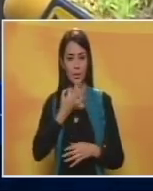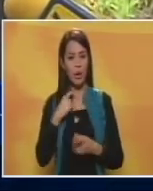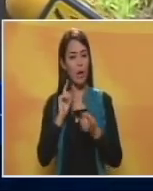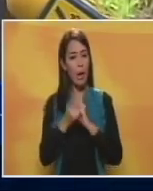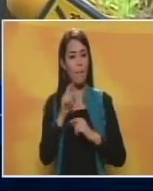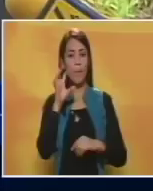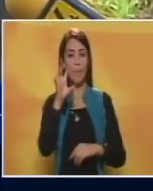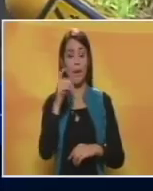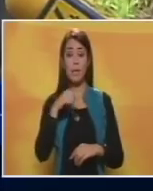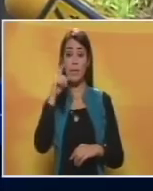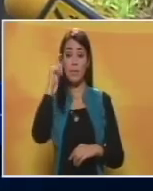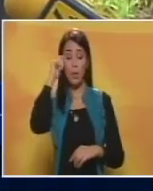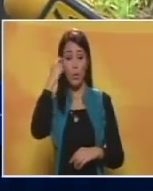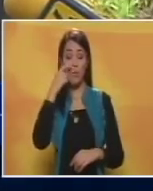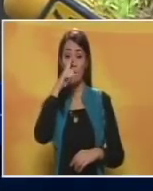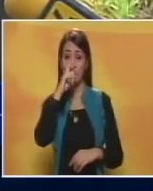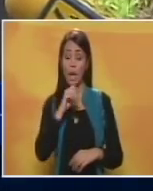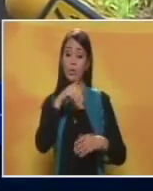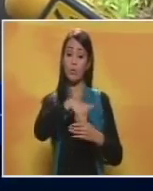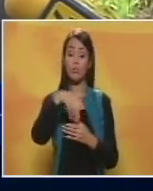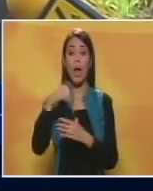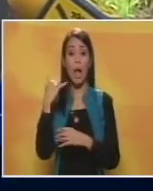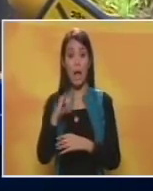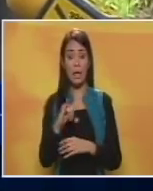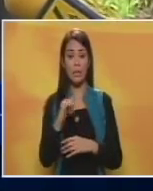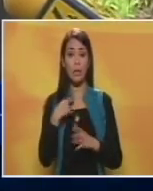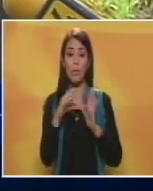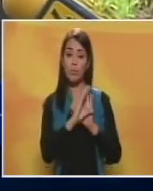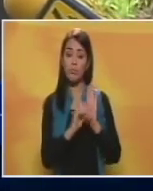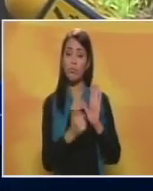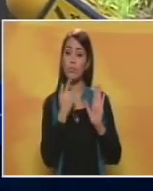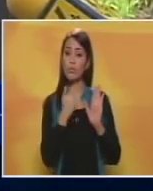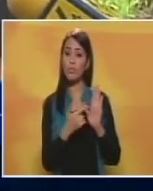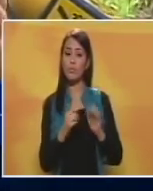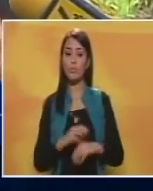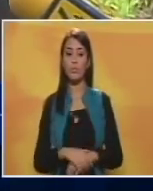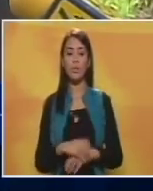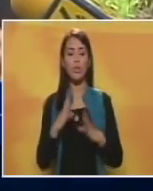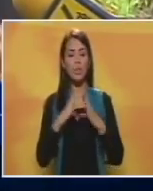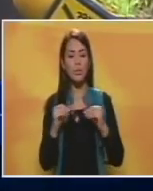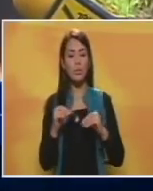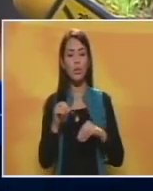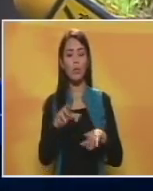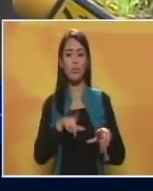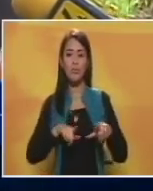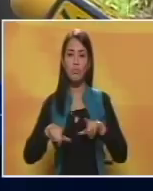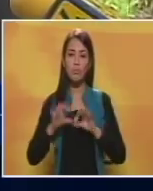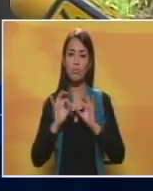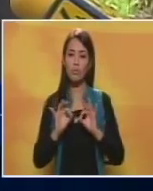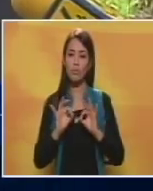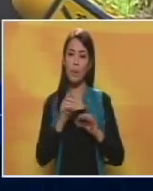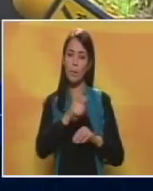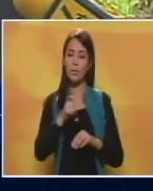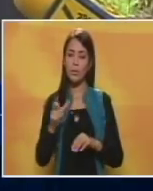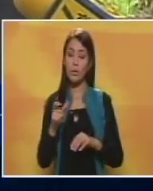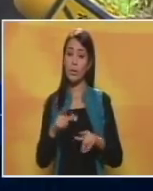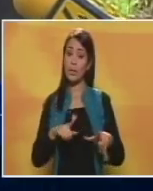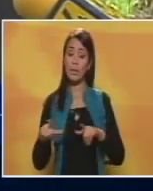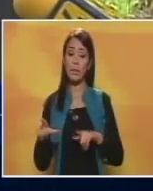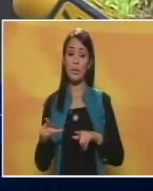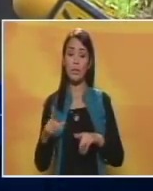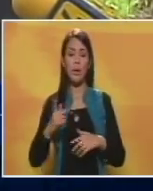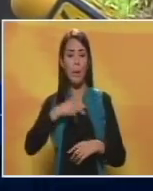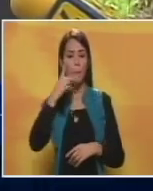país. Recordó que este año hay elecciones, como lo indica la Constitución, y que todos los sectores deberían estar preparados. Insistió en que la política es